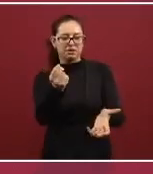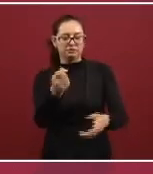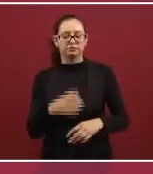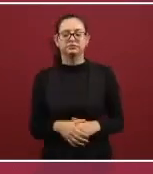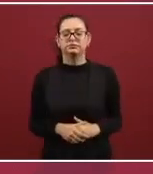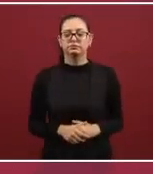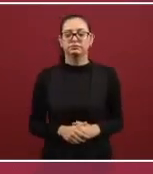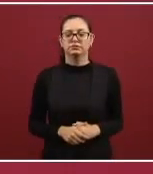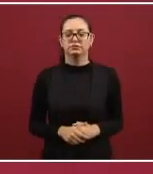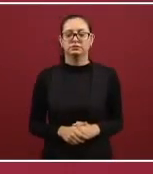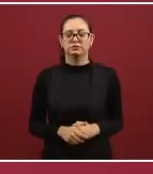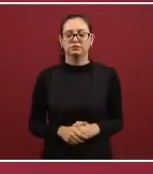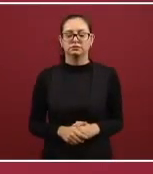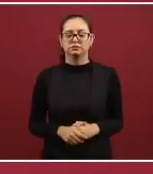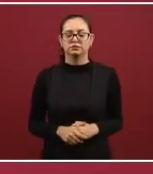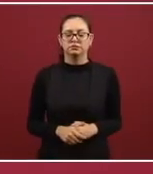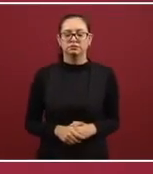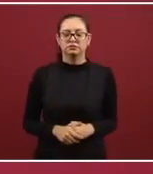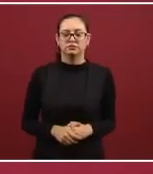en